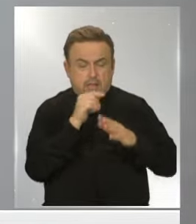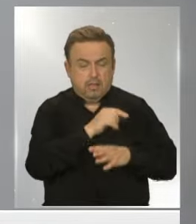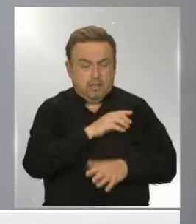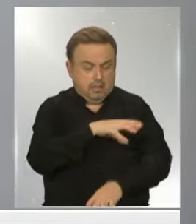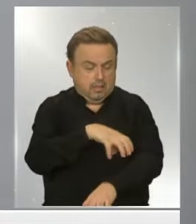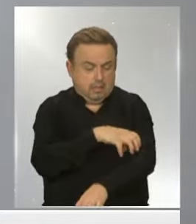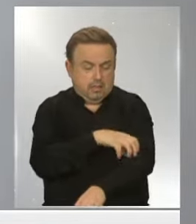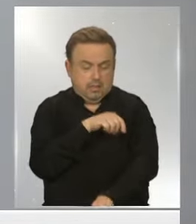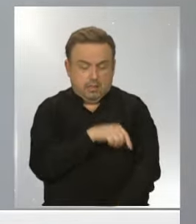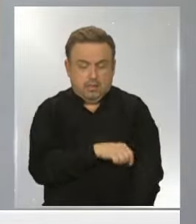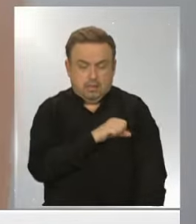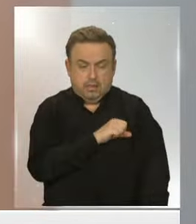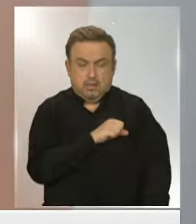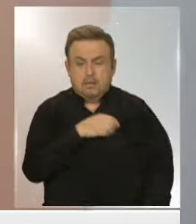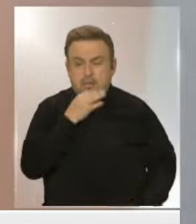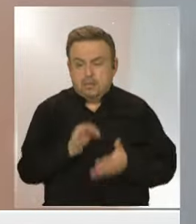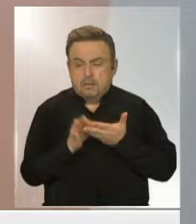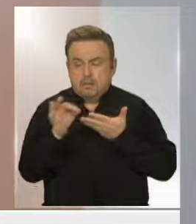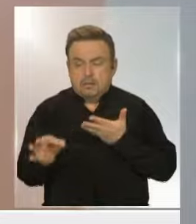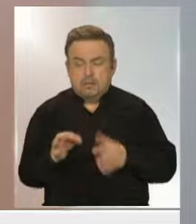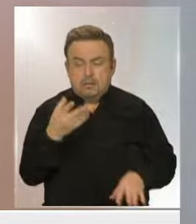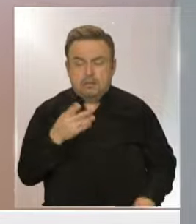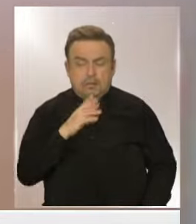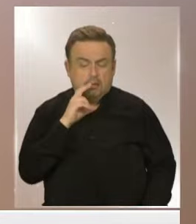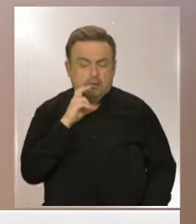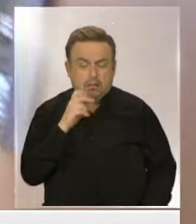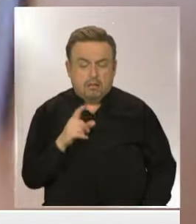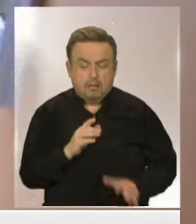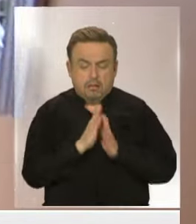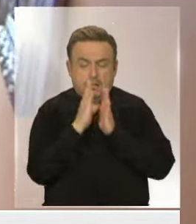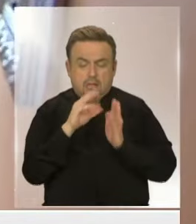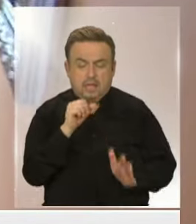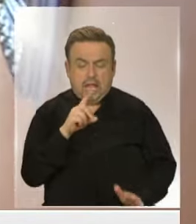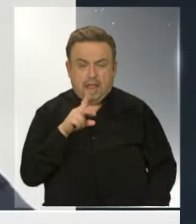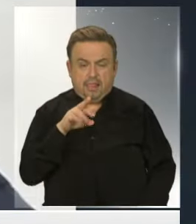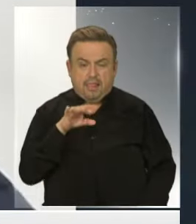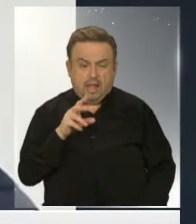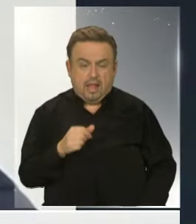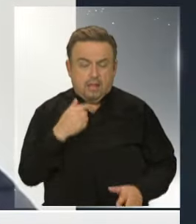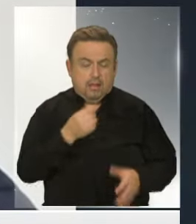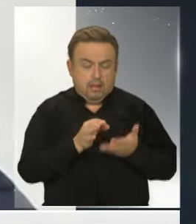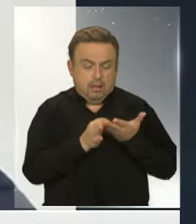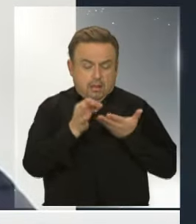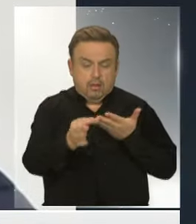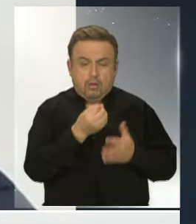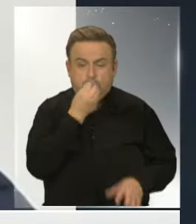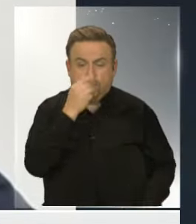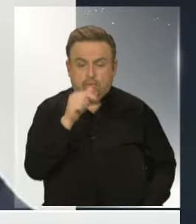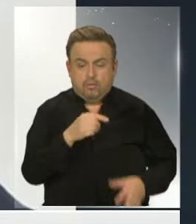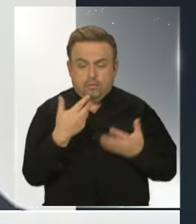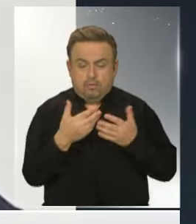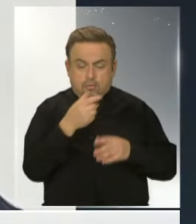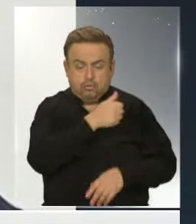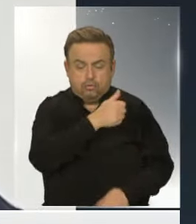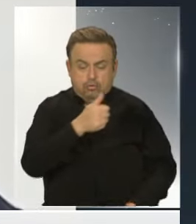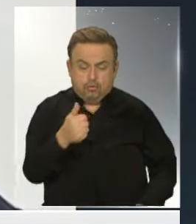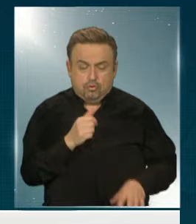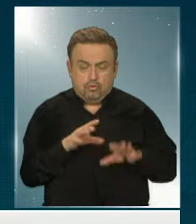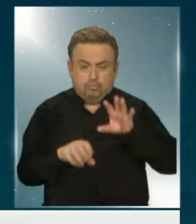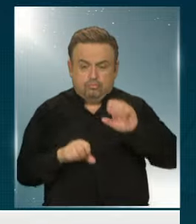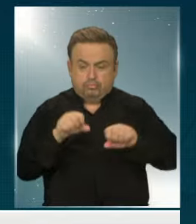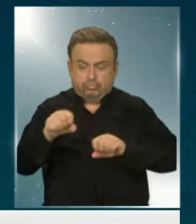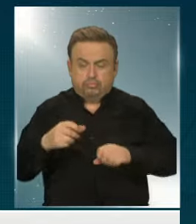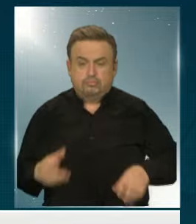región metropolitana, en Melipilla, la población Santa Adriana, en la comuna de La Florida, y poder dar con la detención de todos los partícipes.